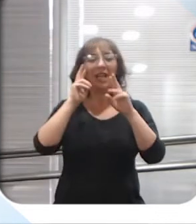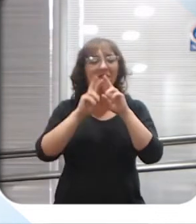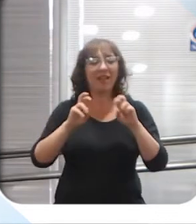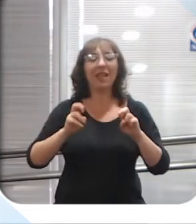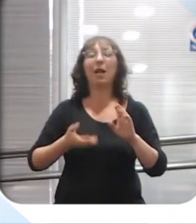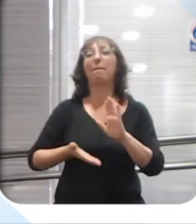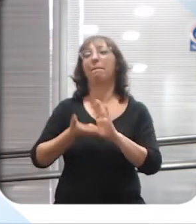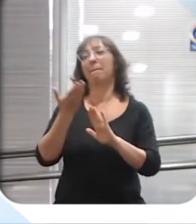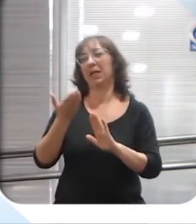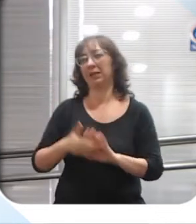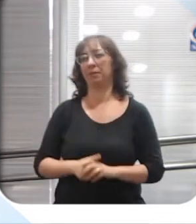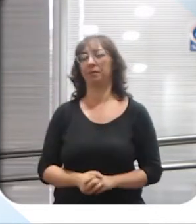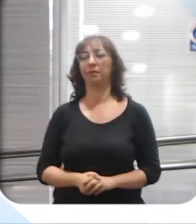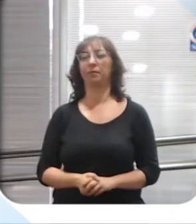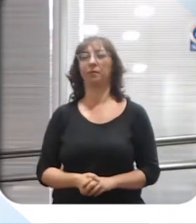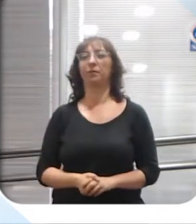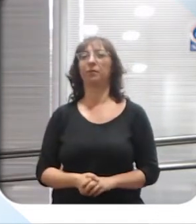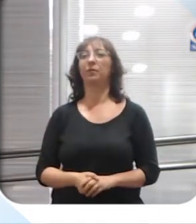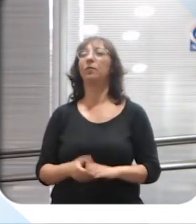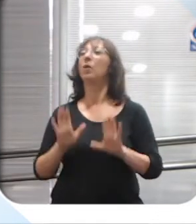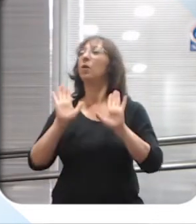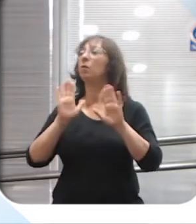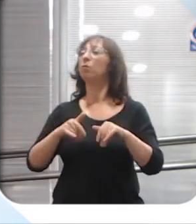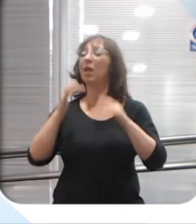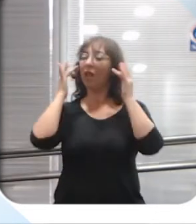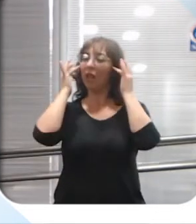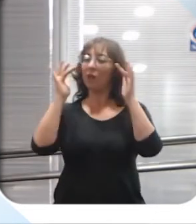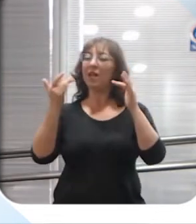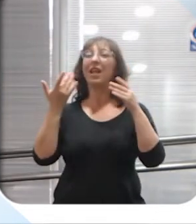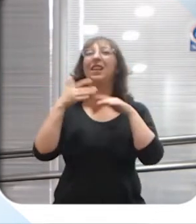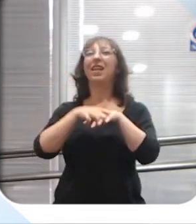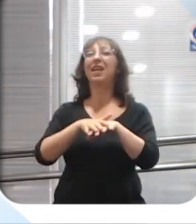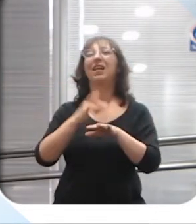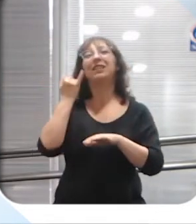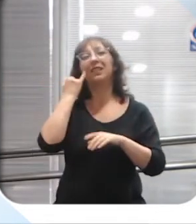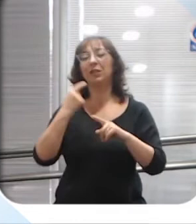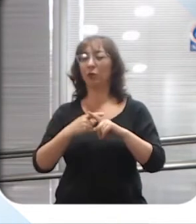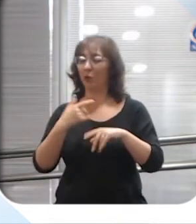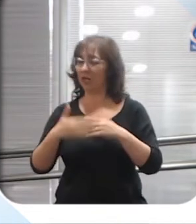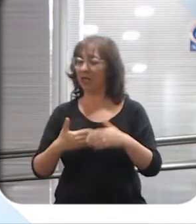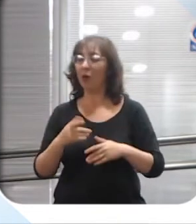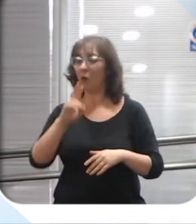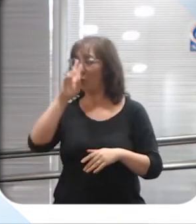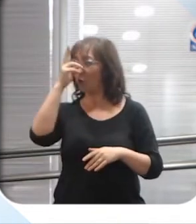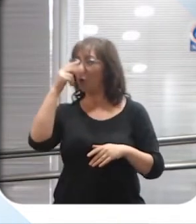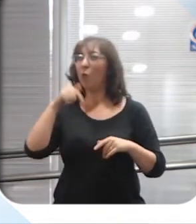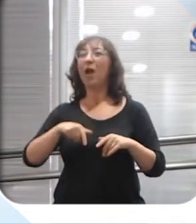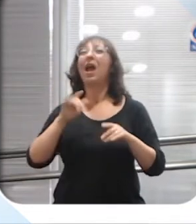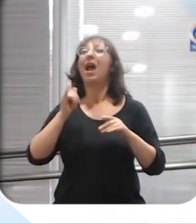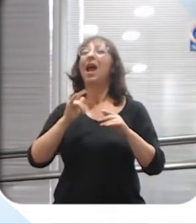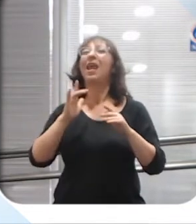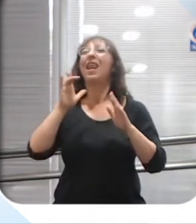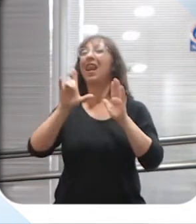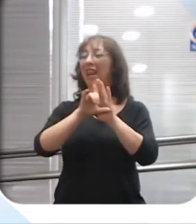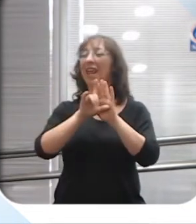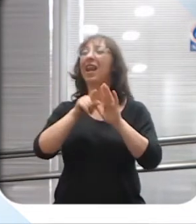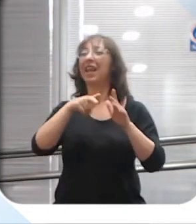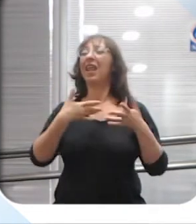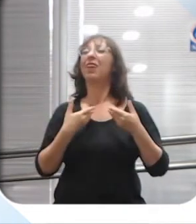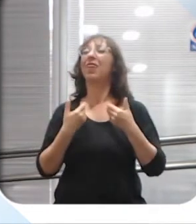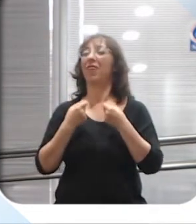poco más. En lo que tiene que ver con la educación integral en la sexualidad, en Uruguay hay un marco legal que favorece